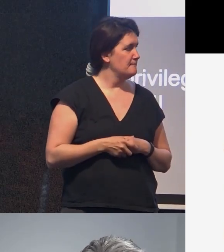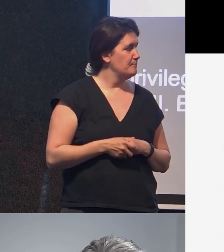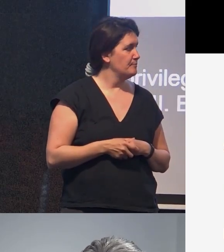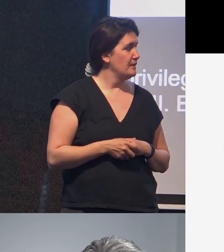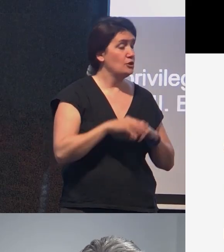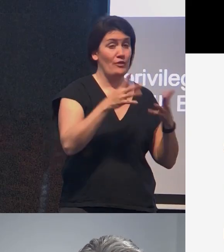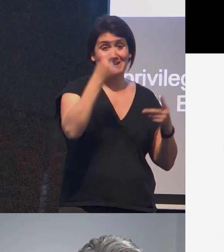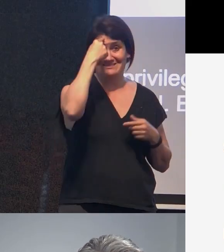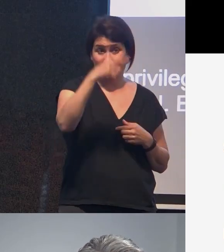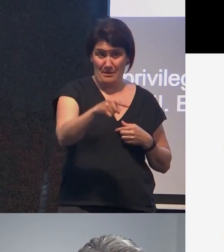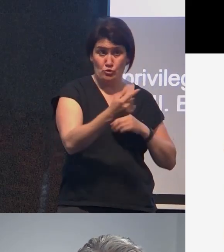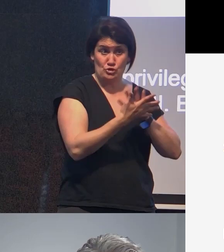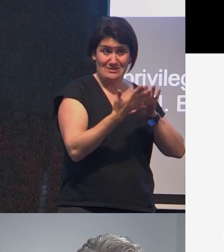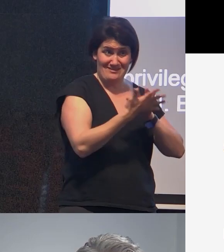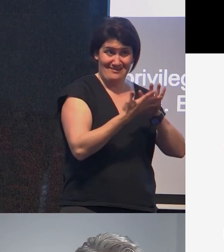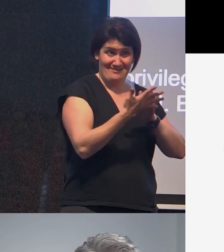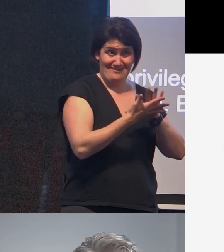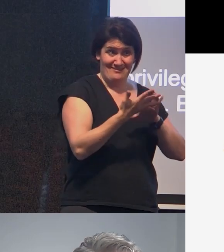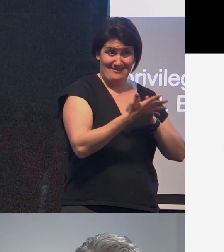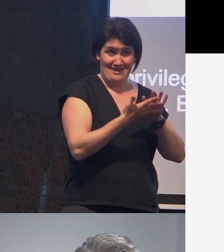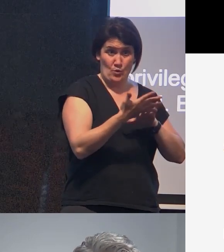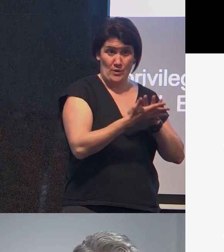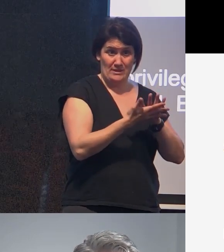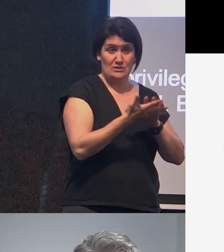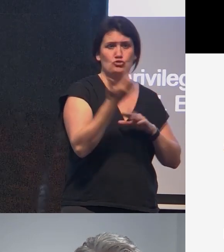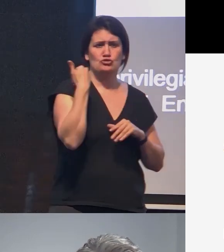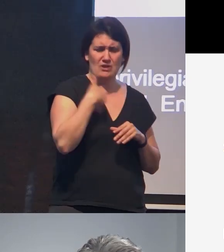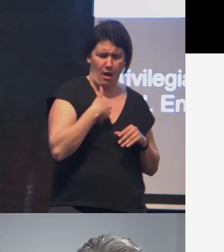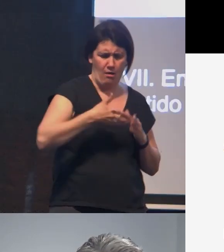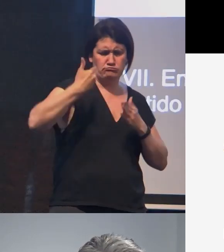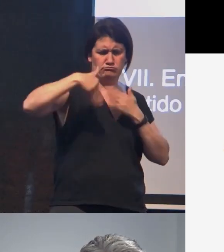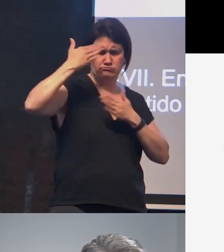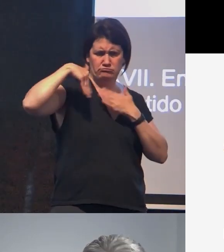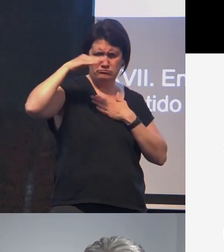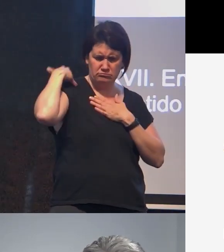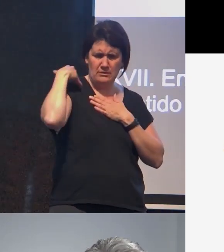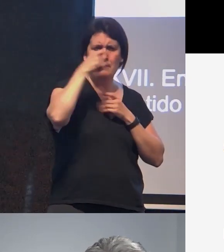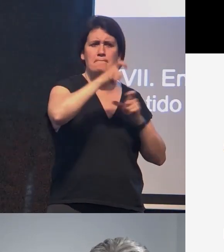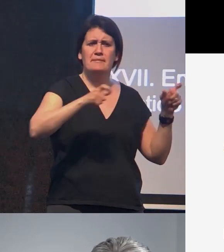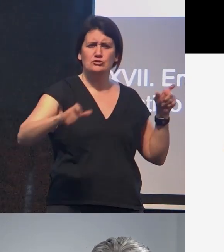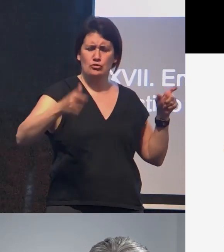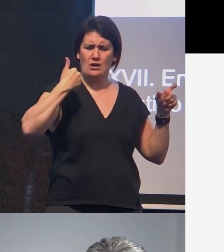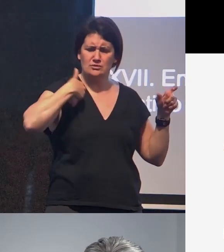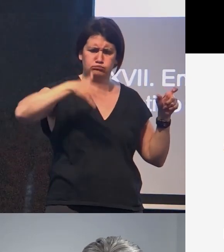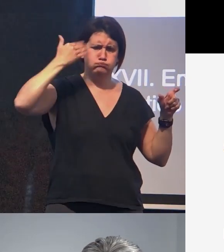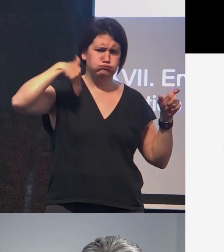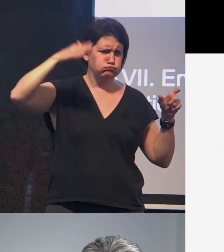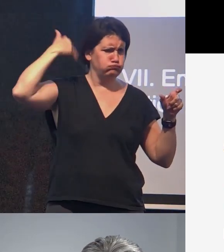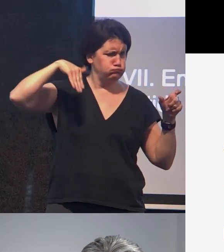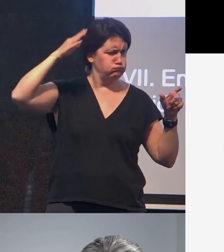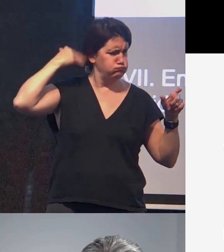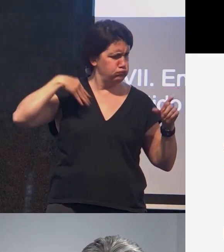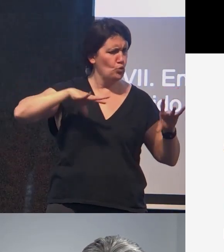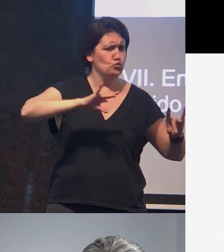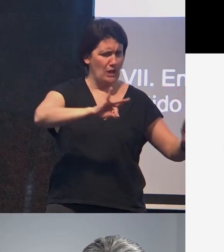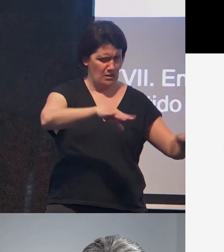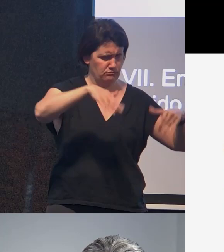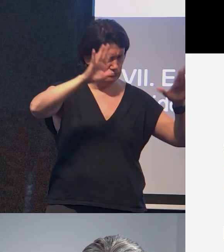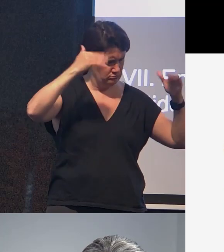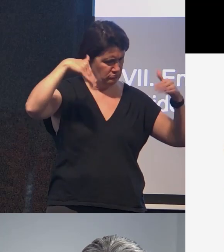Entonces, sabemos que las lenguas de signos han existido, las han utilizado personas desde hace mucho tiempo.